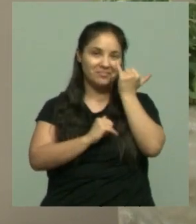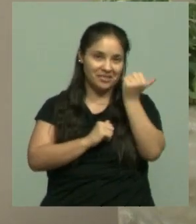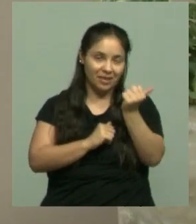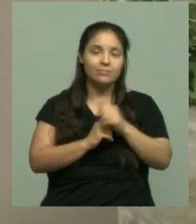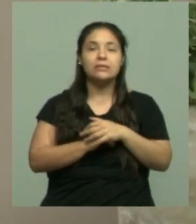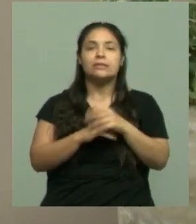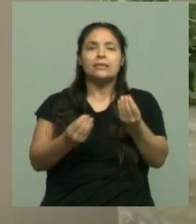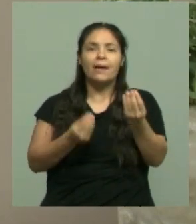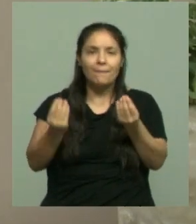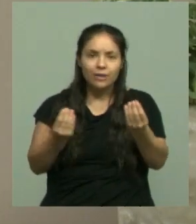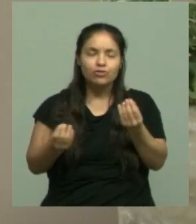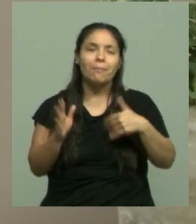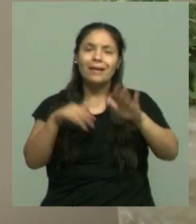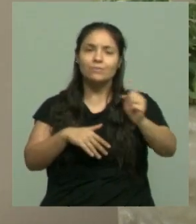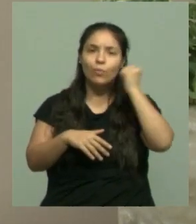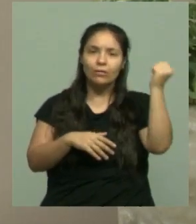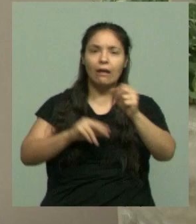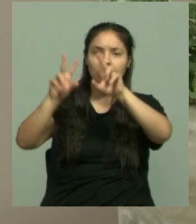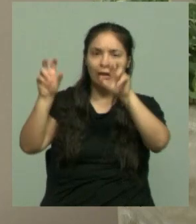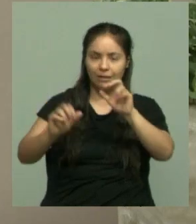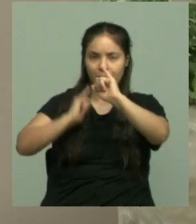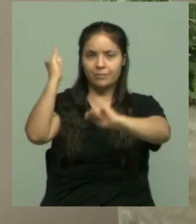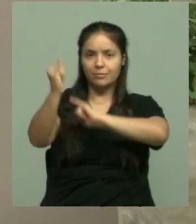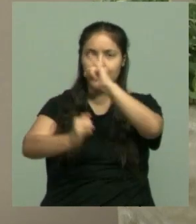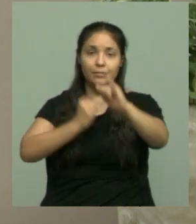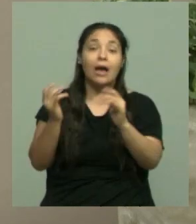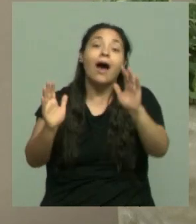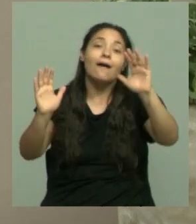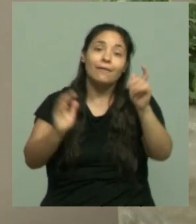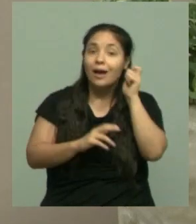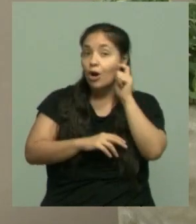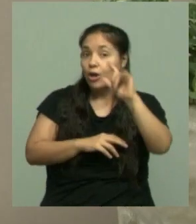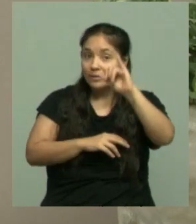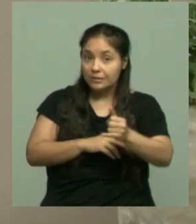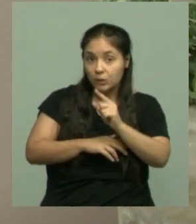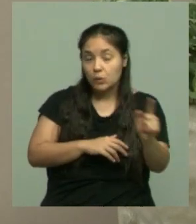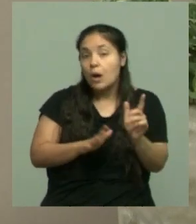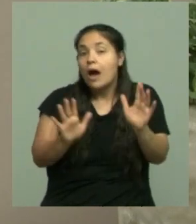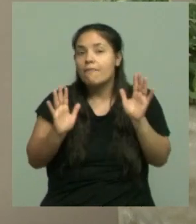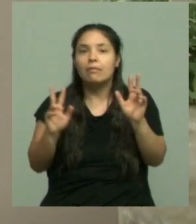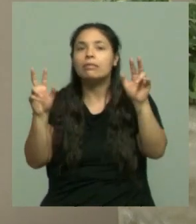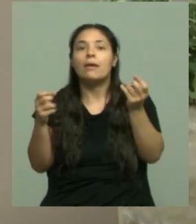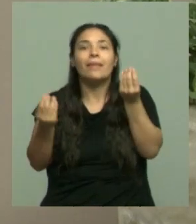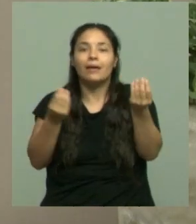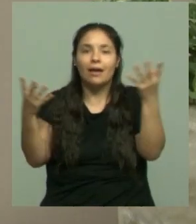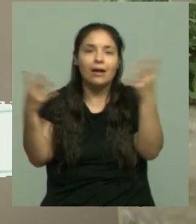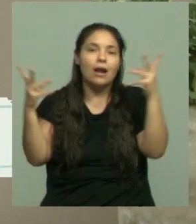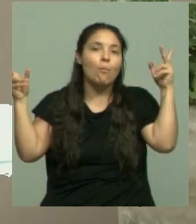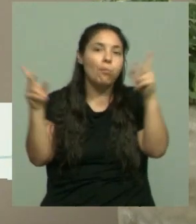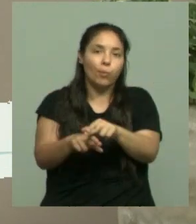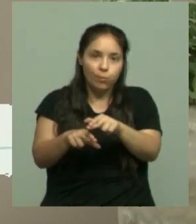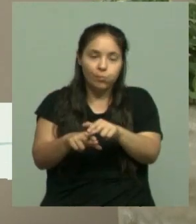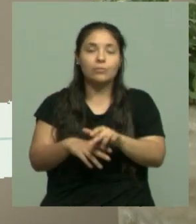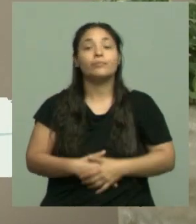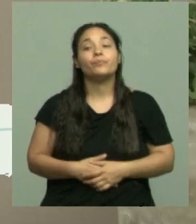repaso de lo último, lo destacado, lo importante. Vamos a ver si finalmente se logra el alto al fuego, ¿no?